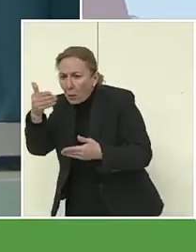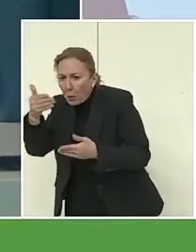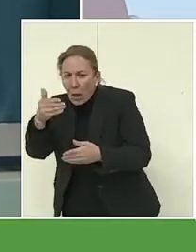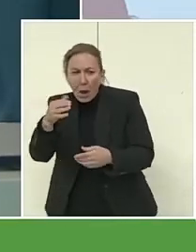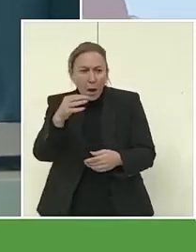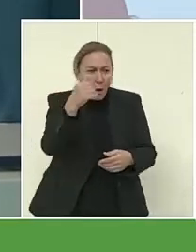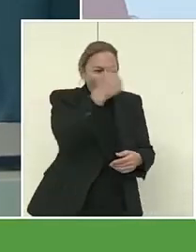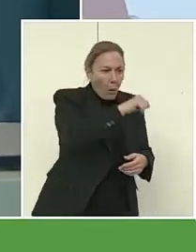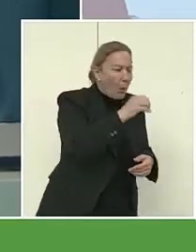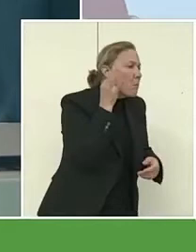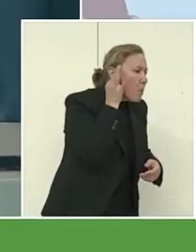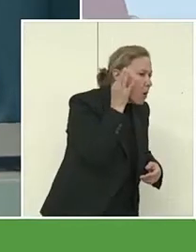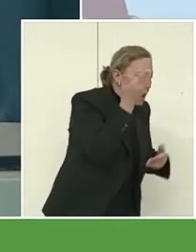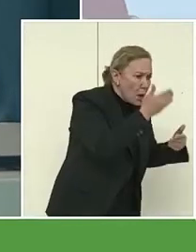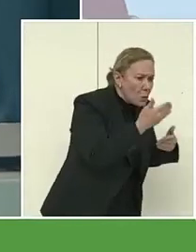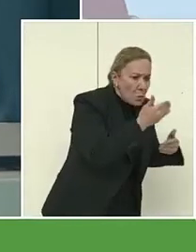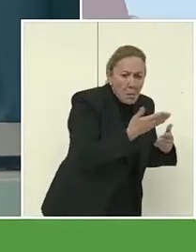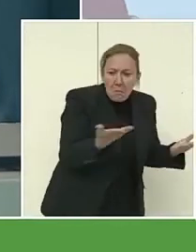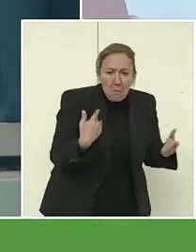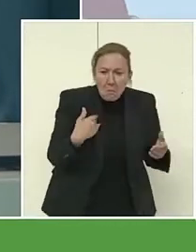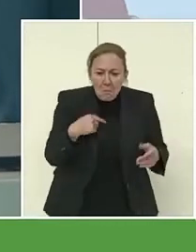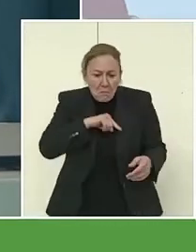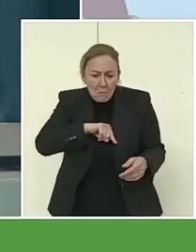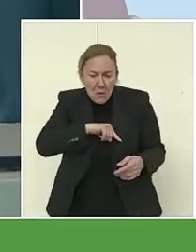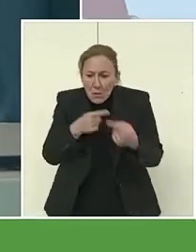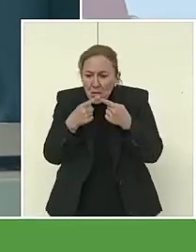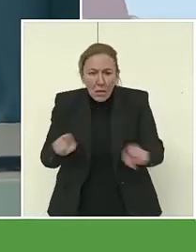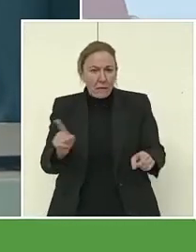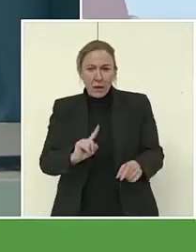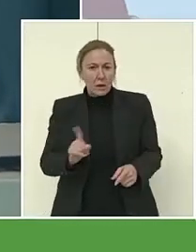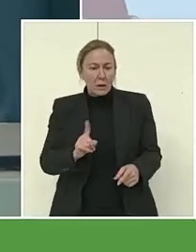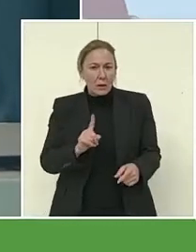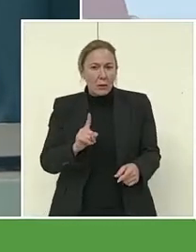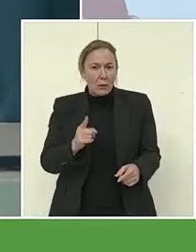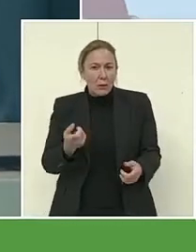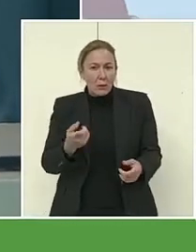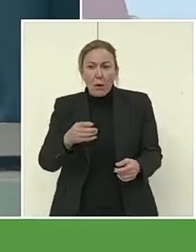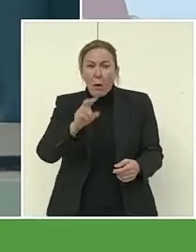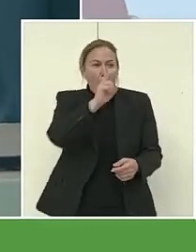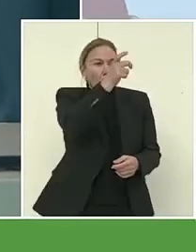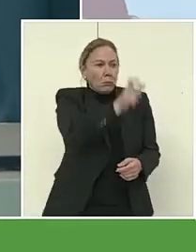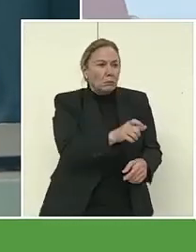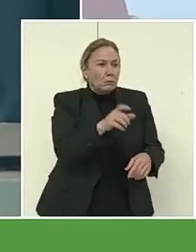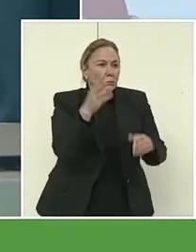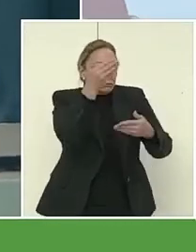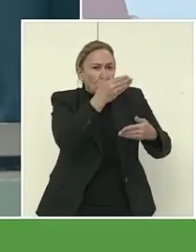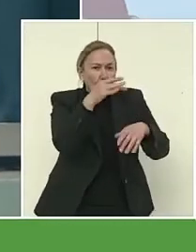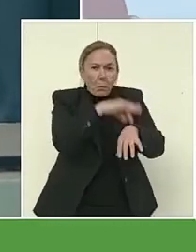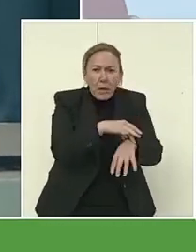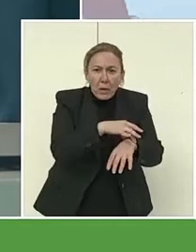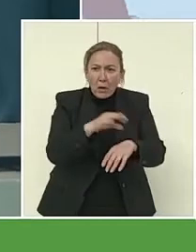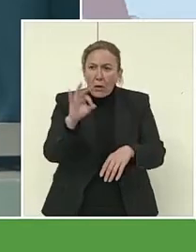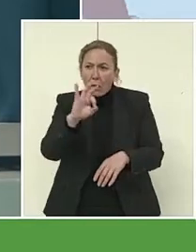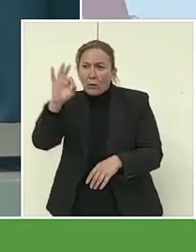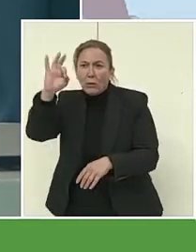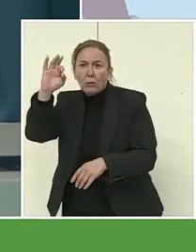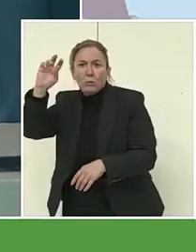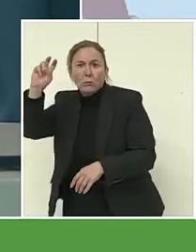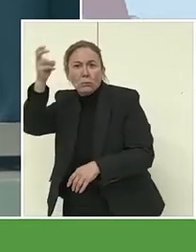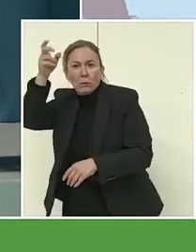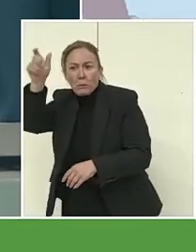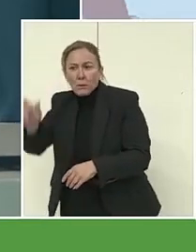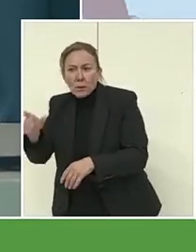Entonces, yo no me siento nada. Yo he estudiado ingeniería y punto. Como otro estudia medicina, otro estudia... Entonces, hay que quitar ese estigma,